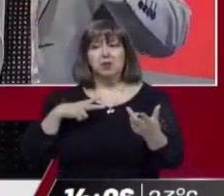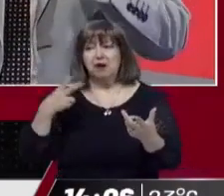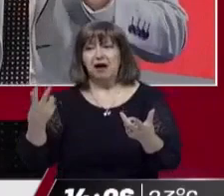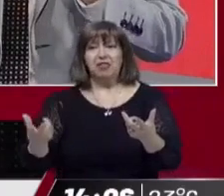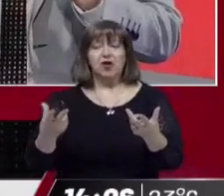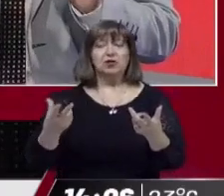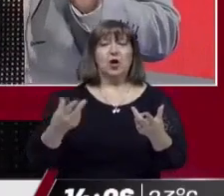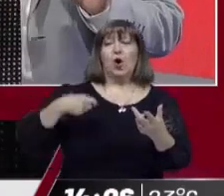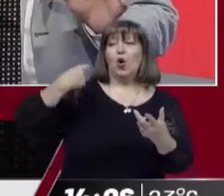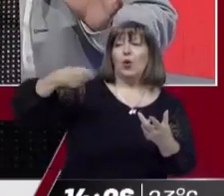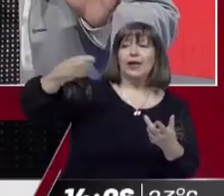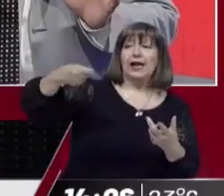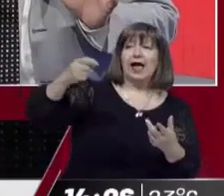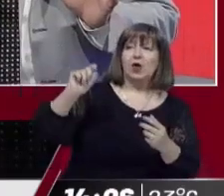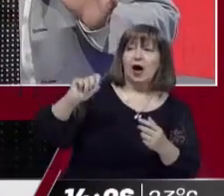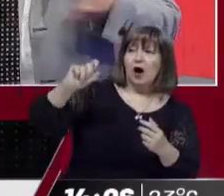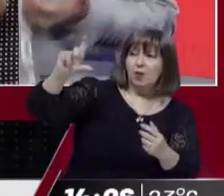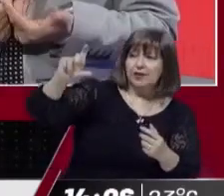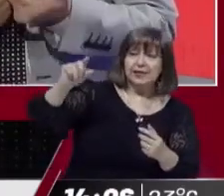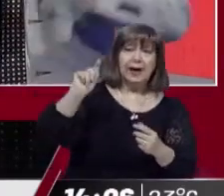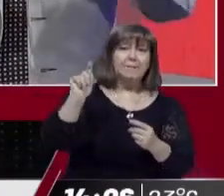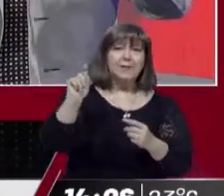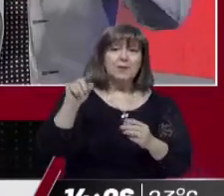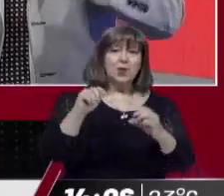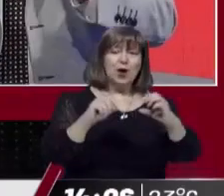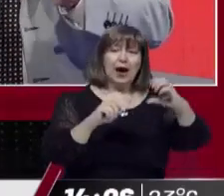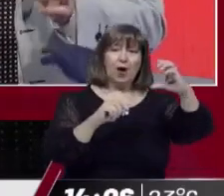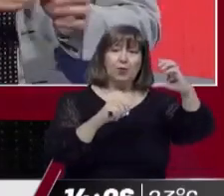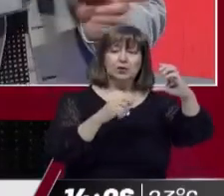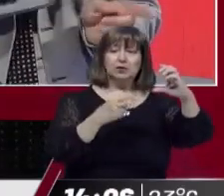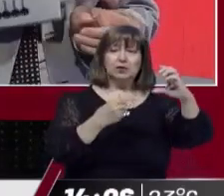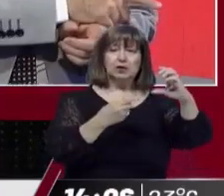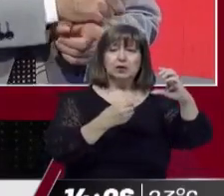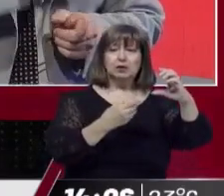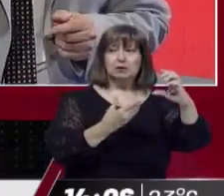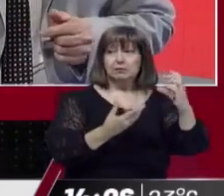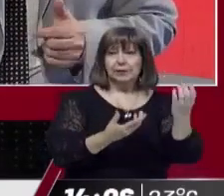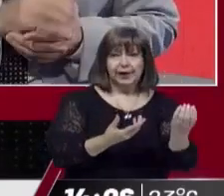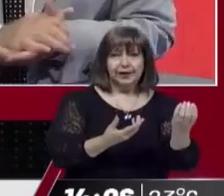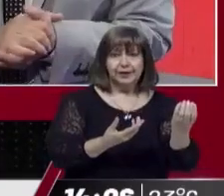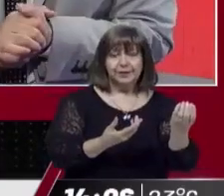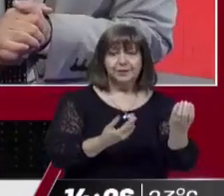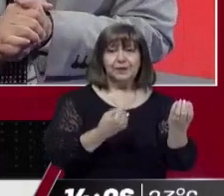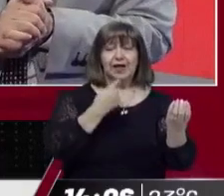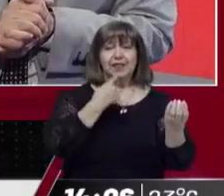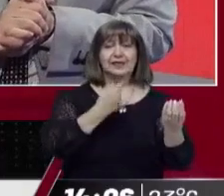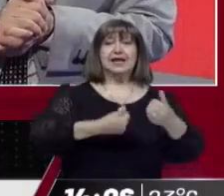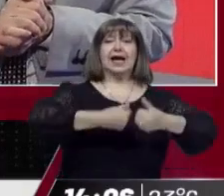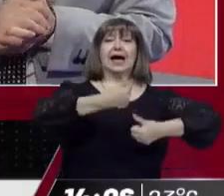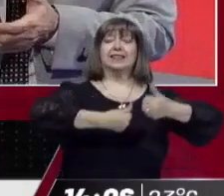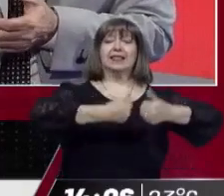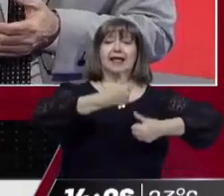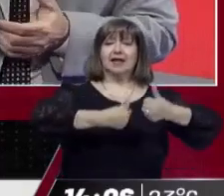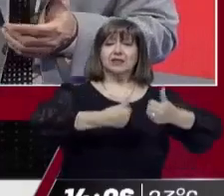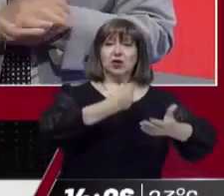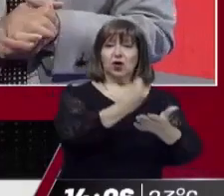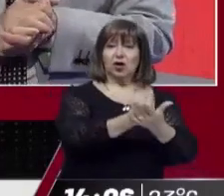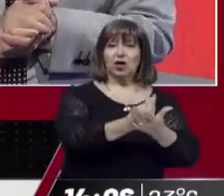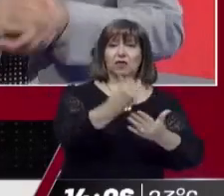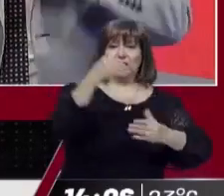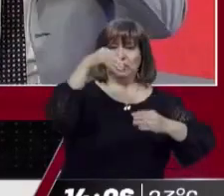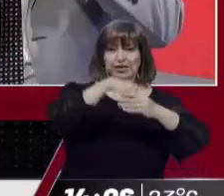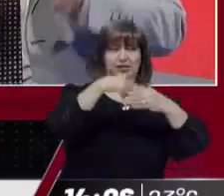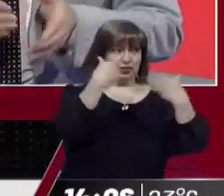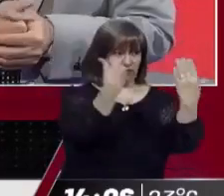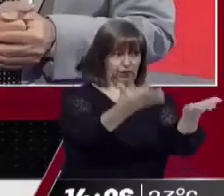los saberes jubilatorios. ¿Sí? Entonces sí dice, no, pero no nos alcanza. Cuando te presentaste de candidato, quisiste que te votaran,